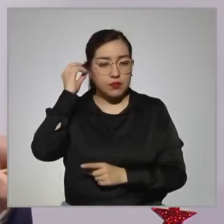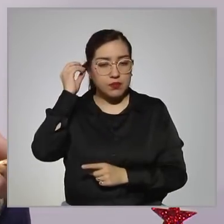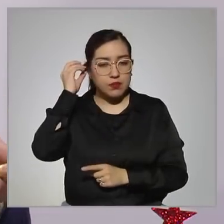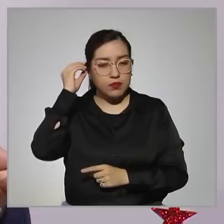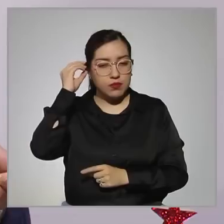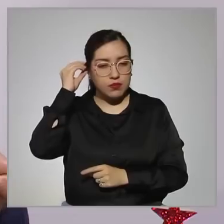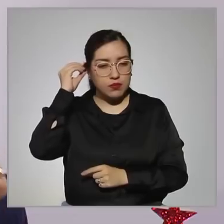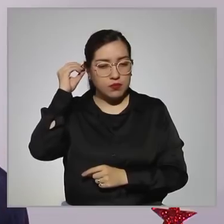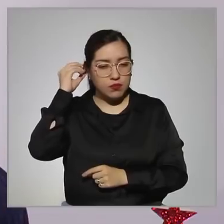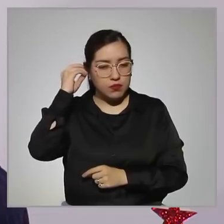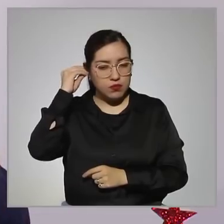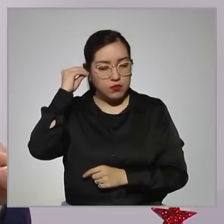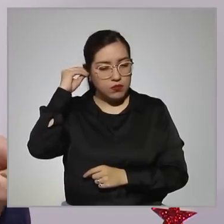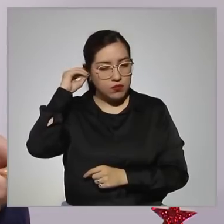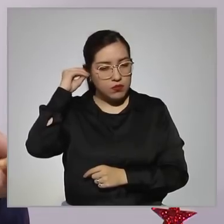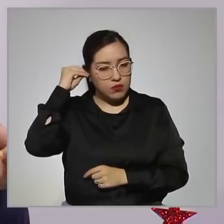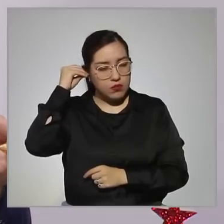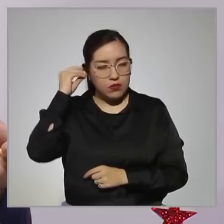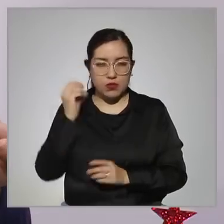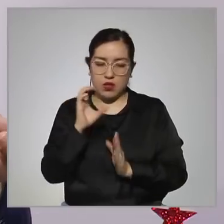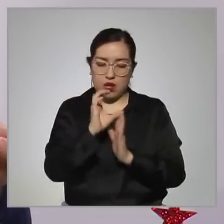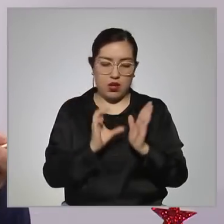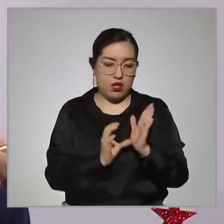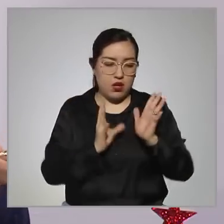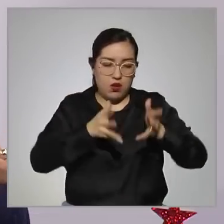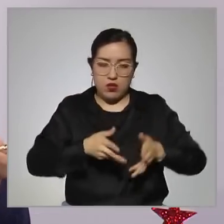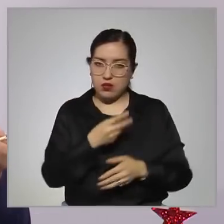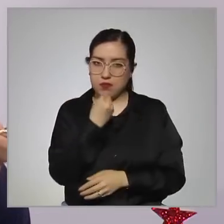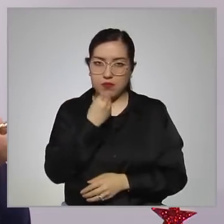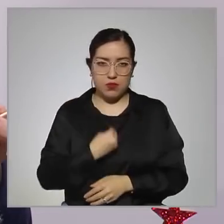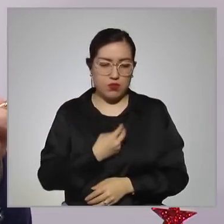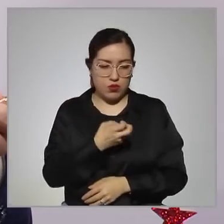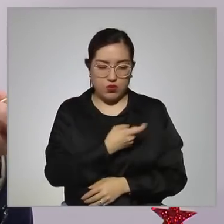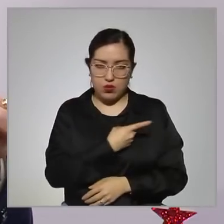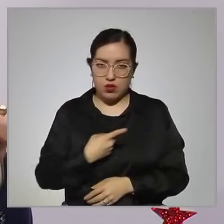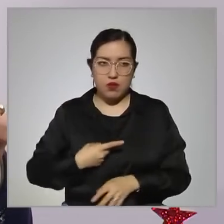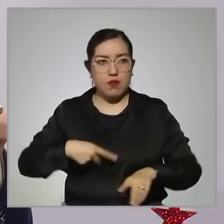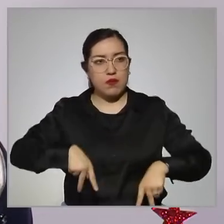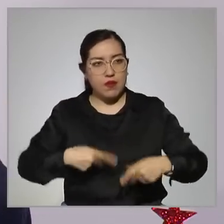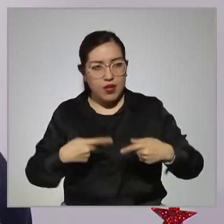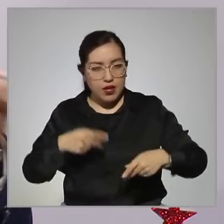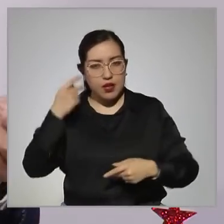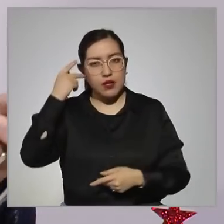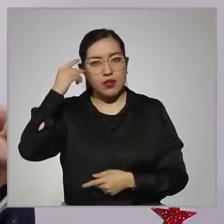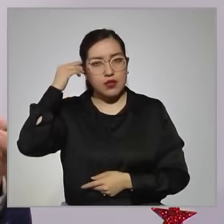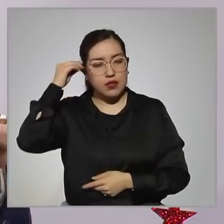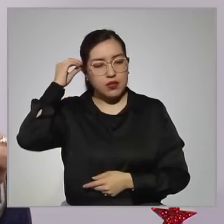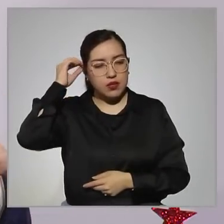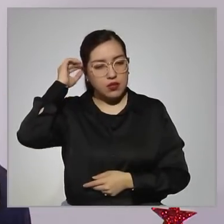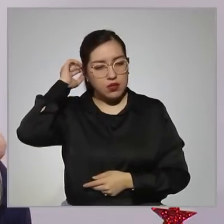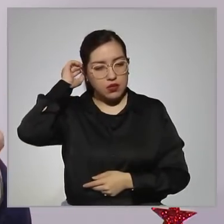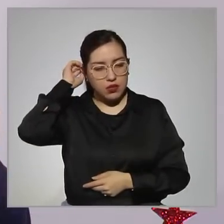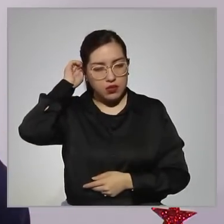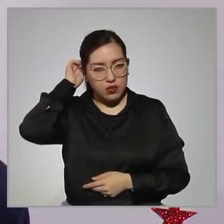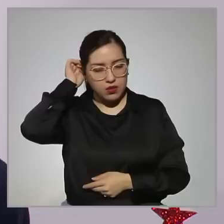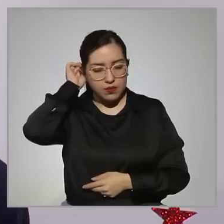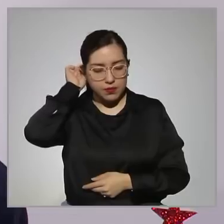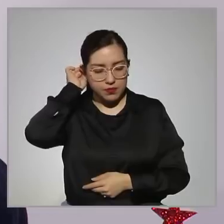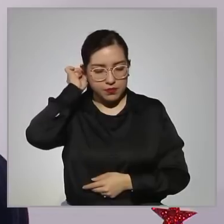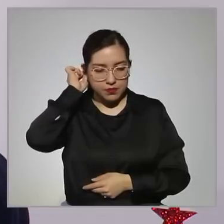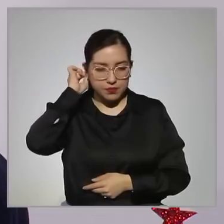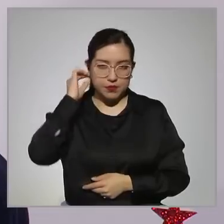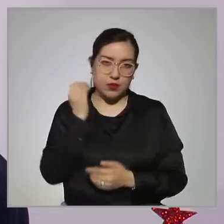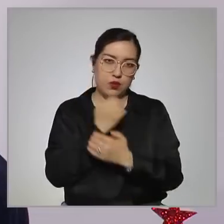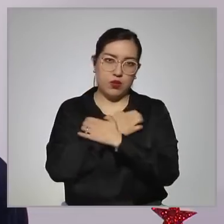calendario civil? Pues nadie, porque son los procesos del comercio, de qué sé yo, de la educación inclusive, etcétera, ¿no?